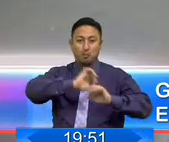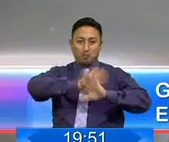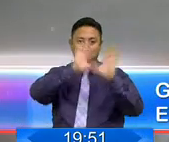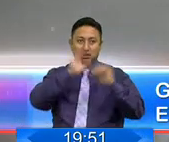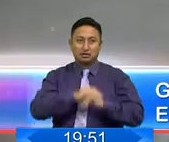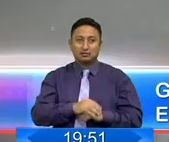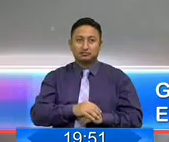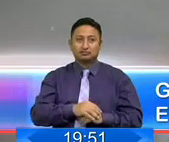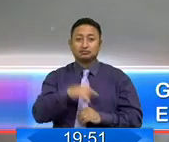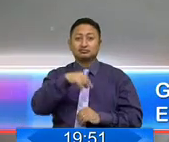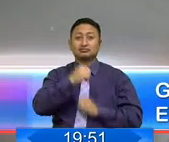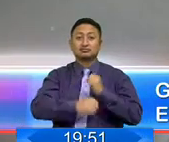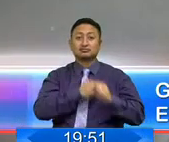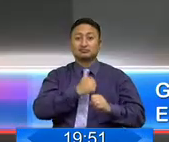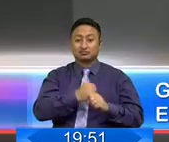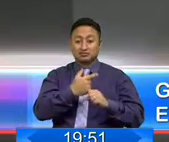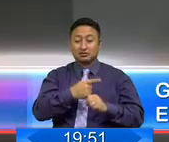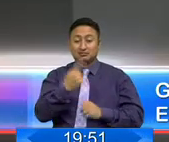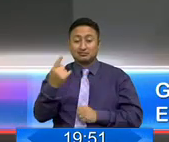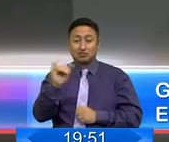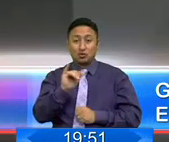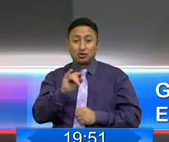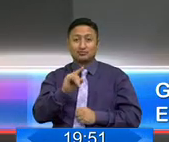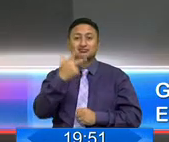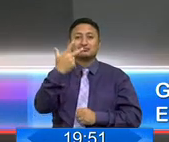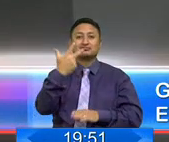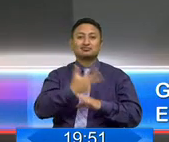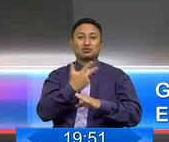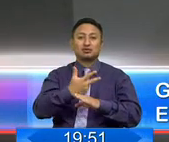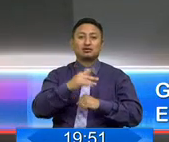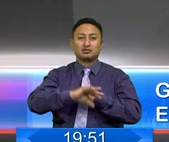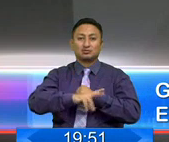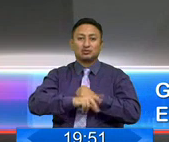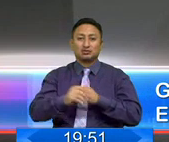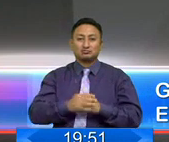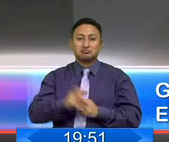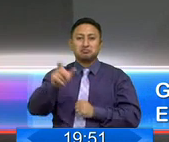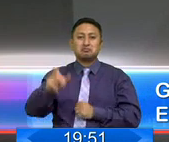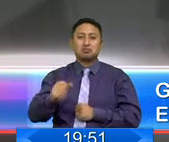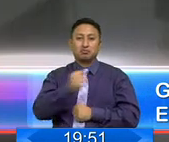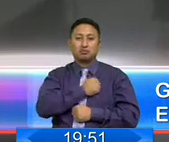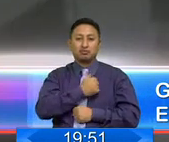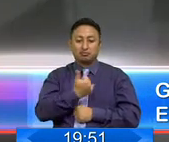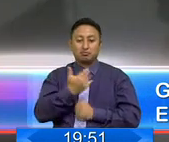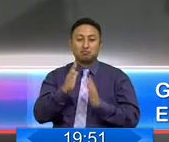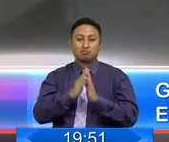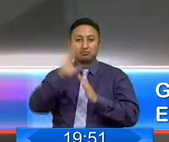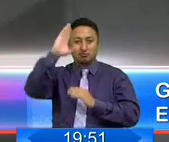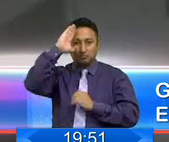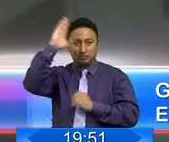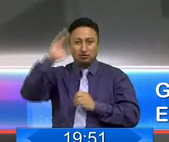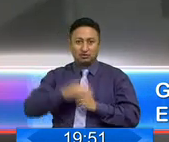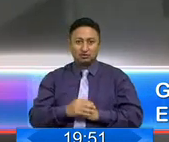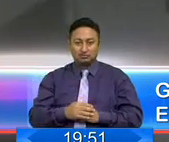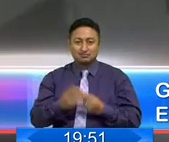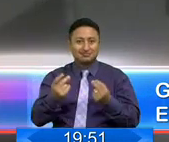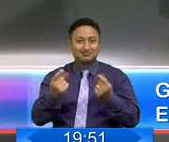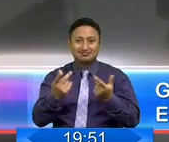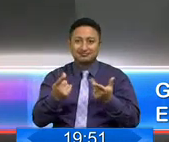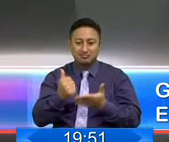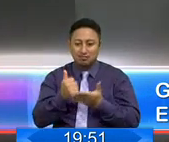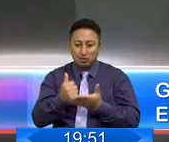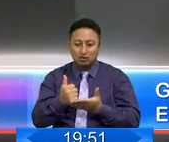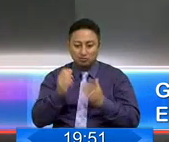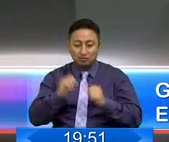año se han registrado 3 robos con la misma modalidad que en ese negocio y los propietarios ahora piden a la Policía Nacional acciones inmediatas